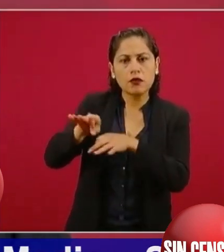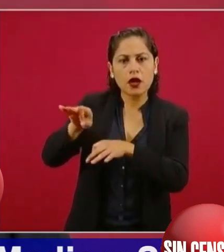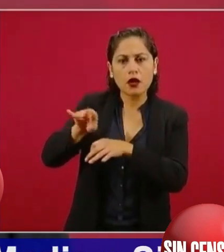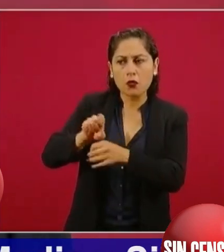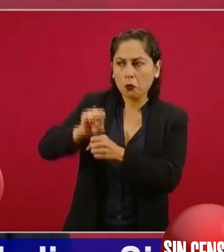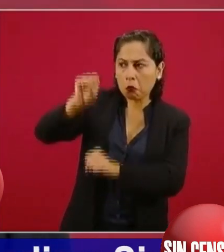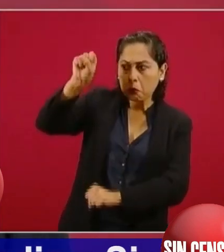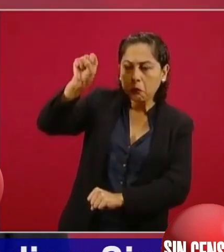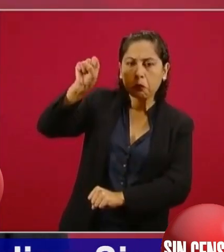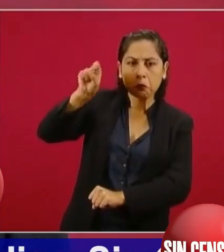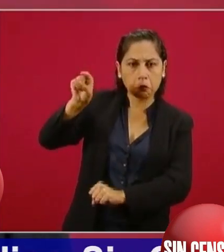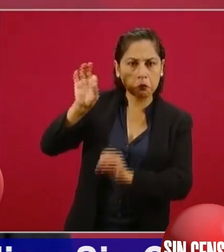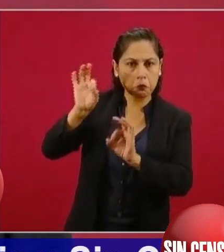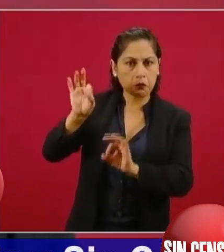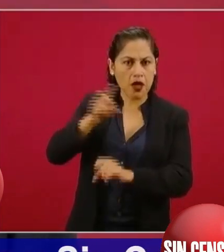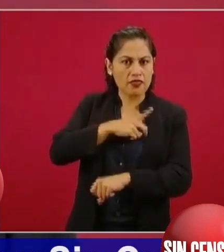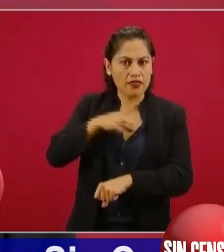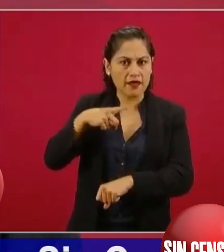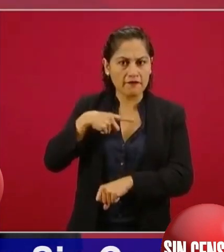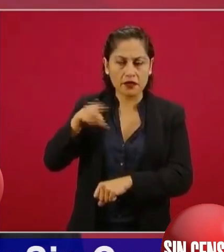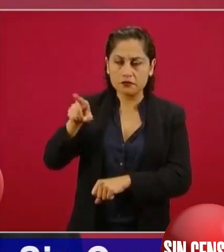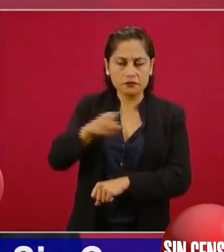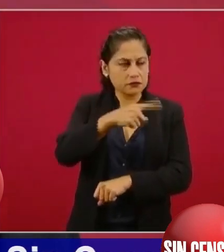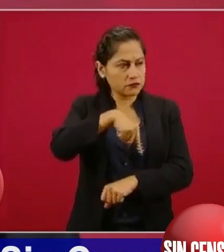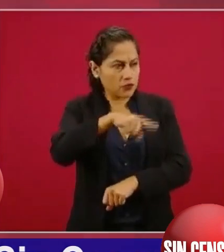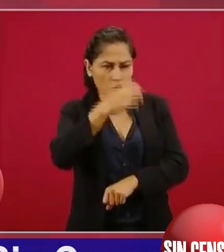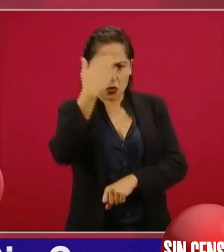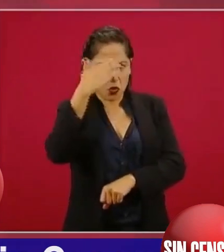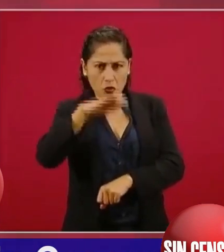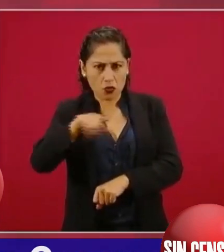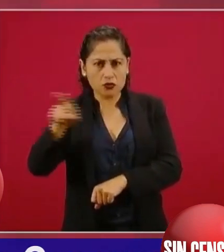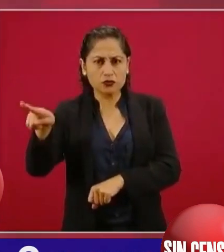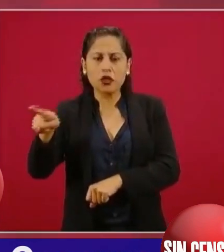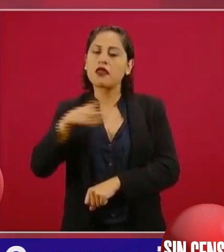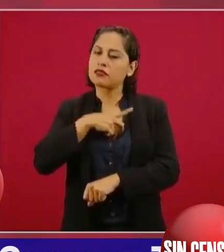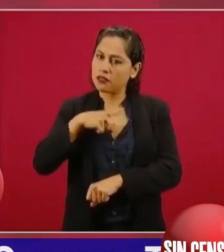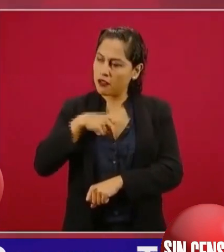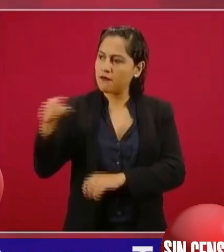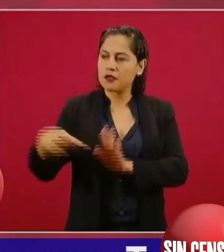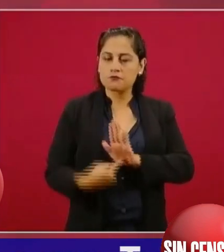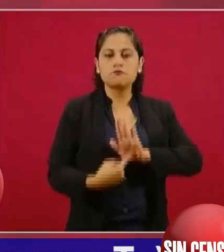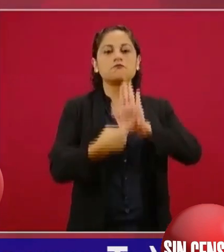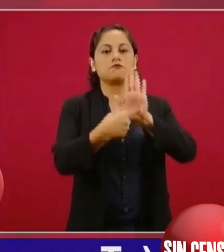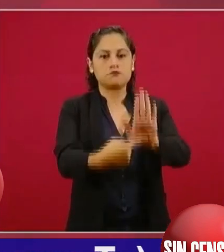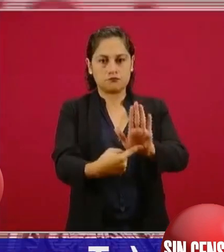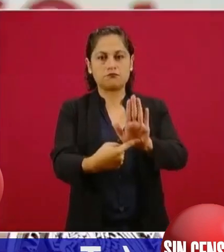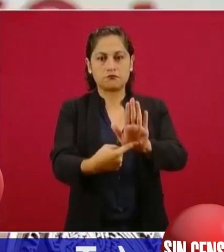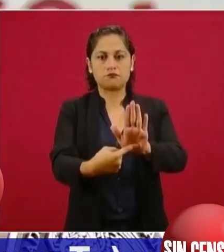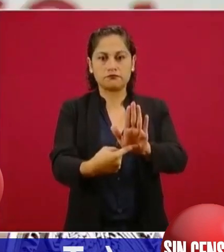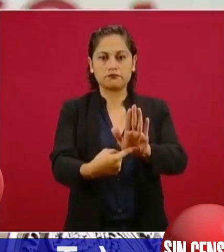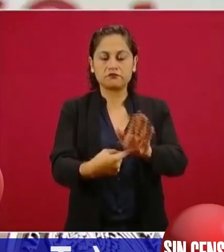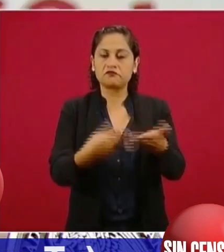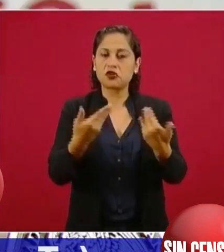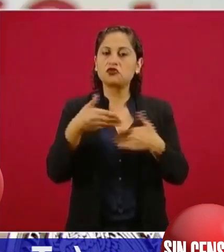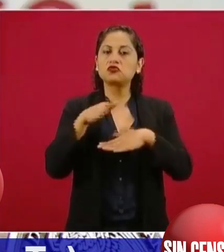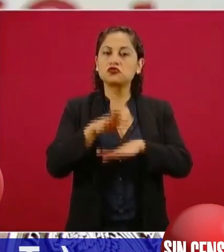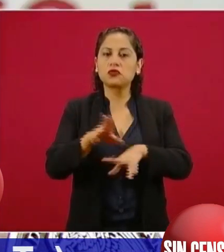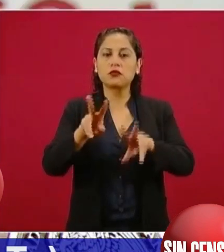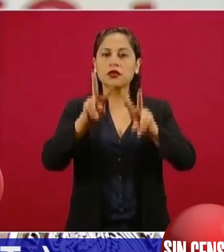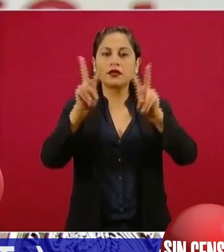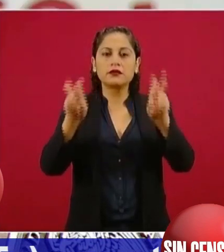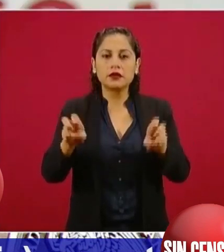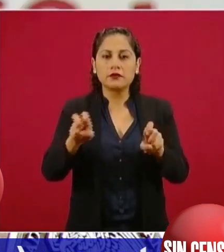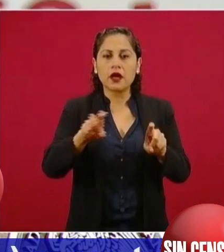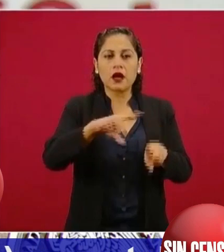conoce poco. O sea, de todas las búsquedas que se han llevado a cabo,